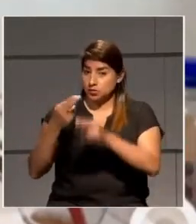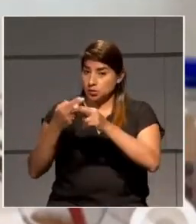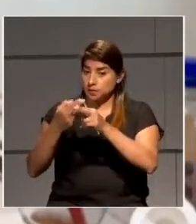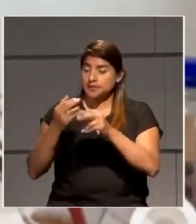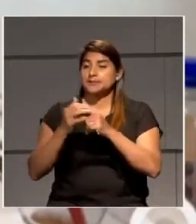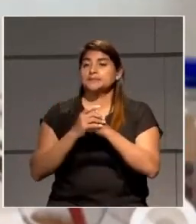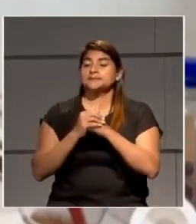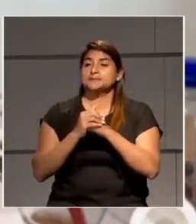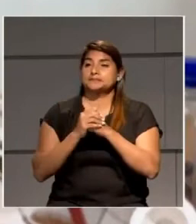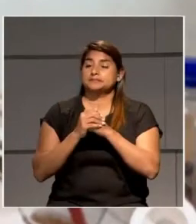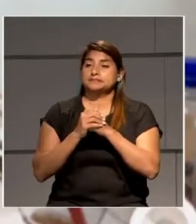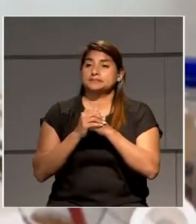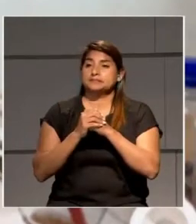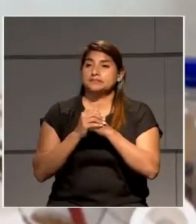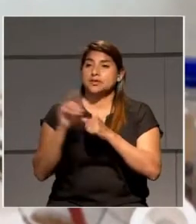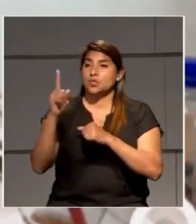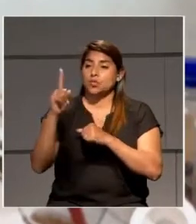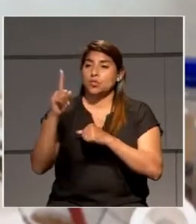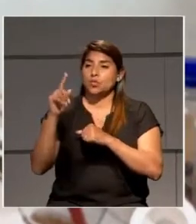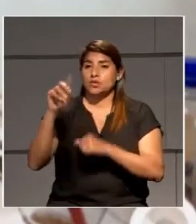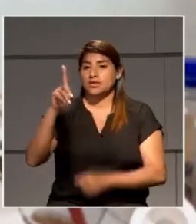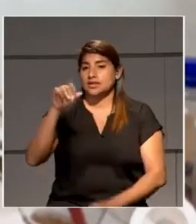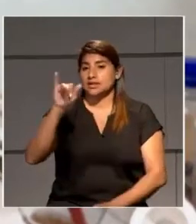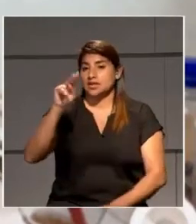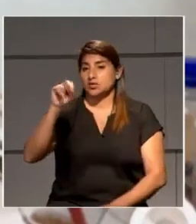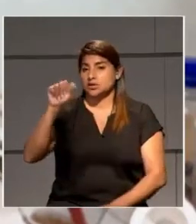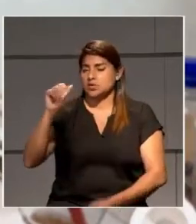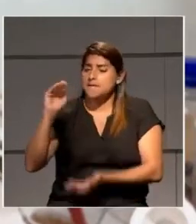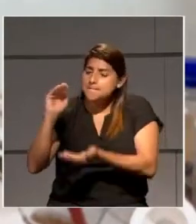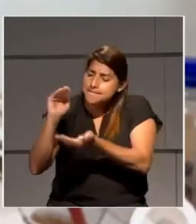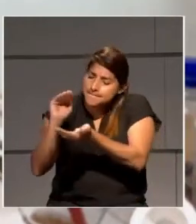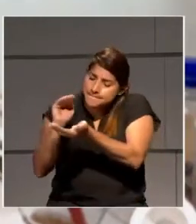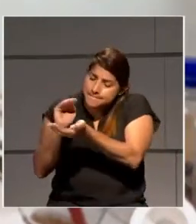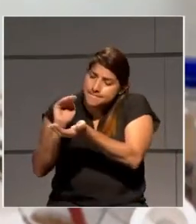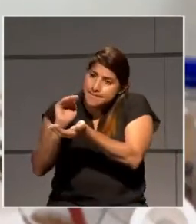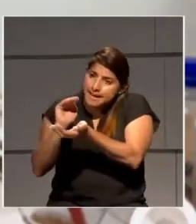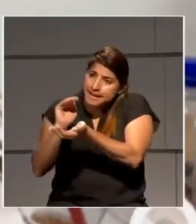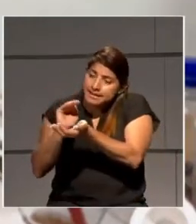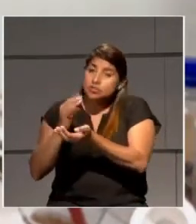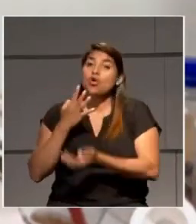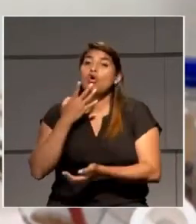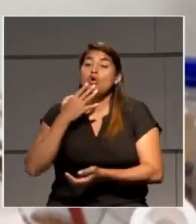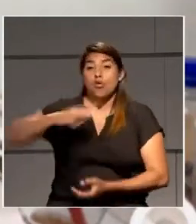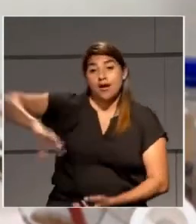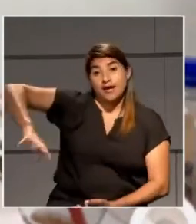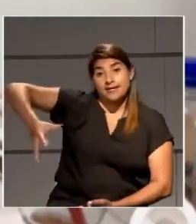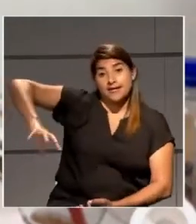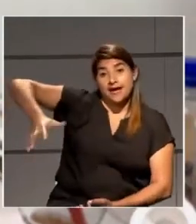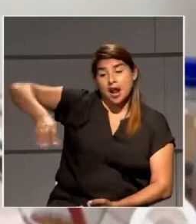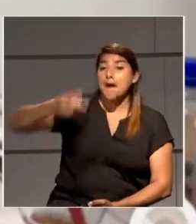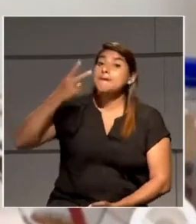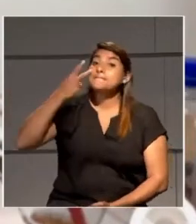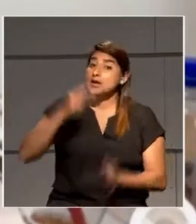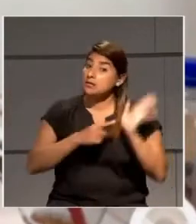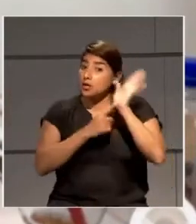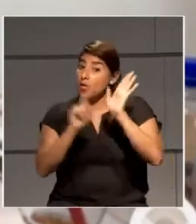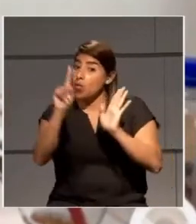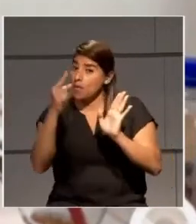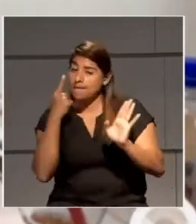ajá. Dino es un dinosaurio pequeñito, anaranjado. Te voy a mostrar al Dino de